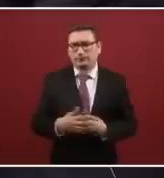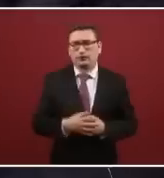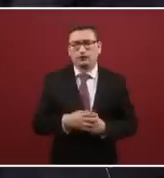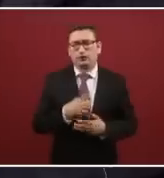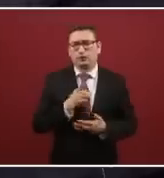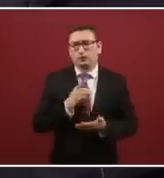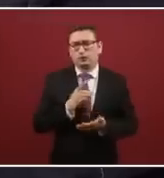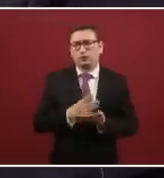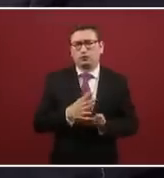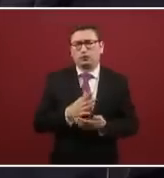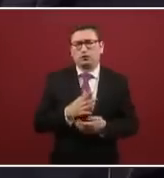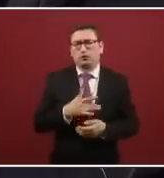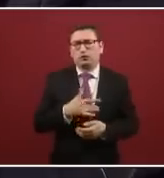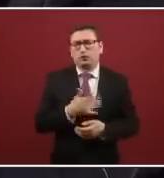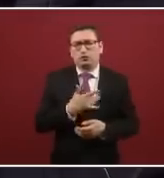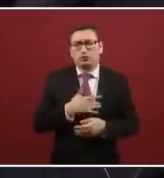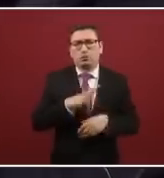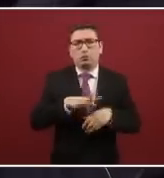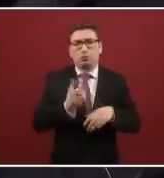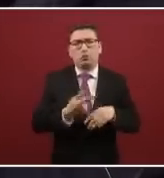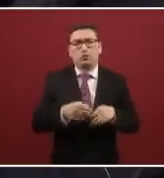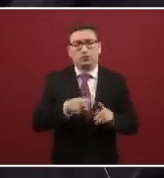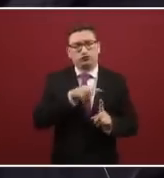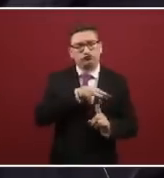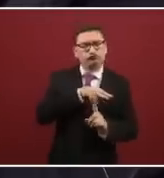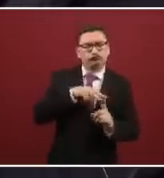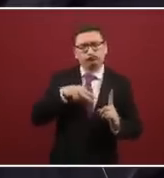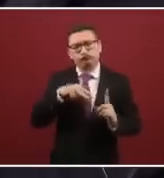porque son enfoques.